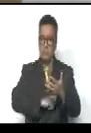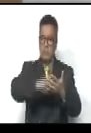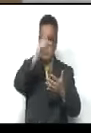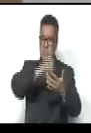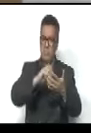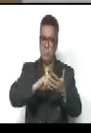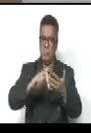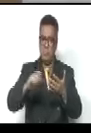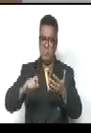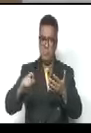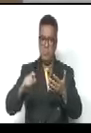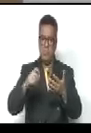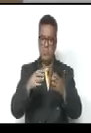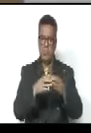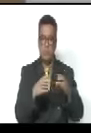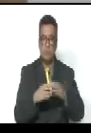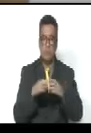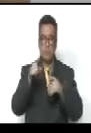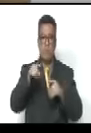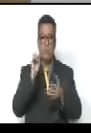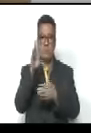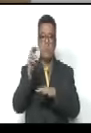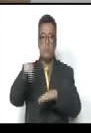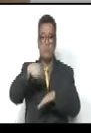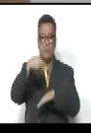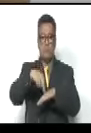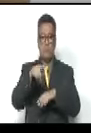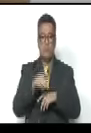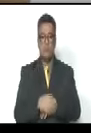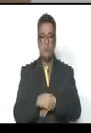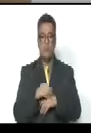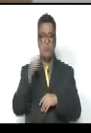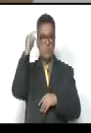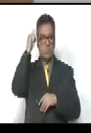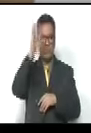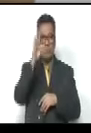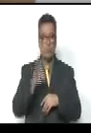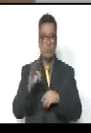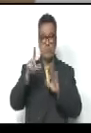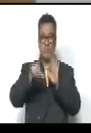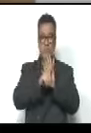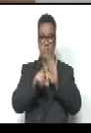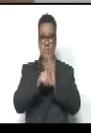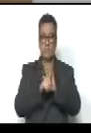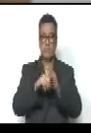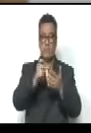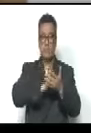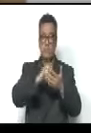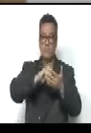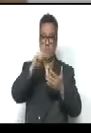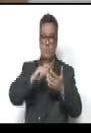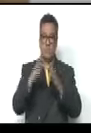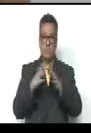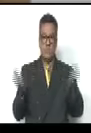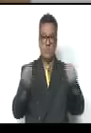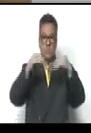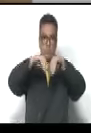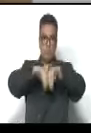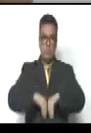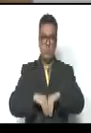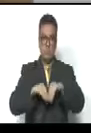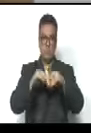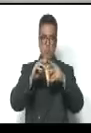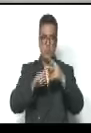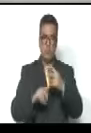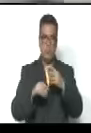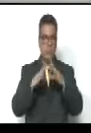firmamos en el Salón Elíptico de la Asamblea Nacional del Palacio Federal Legislativo, firmamos el Gran Acuerdo de